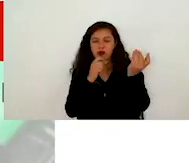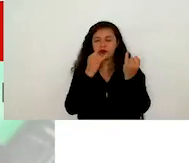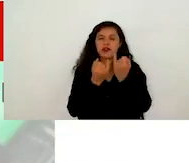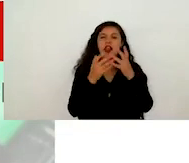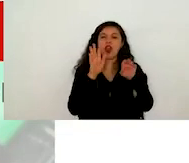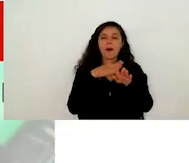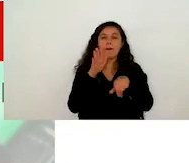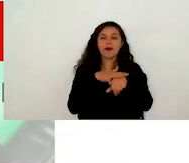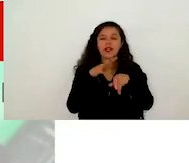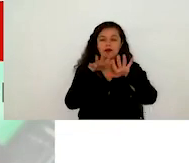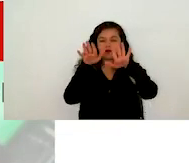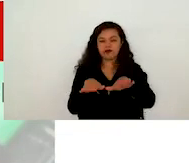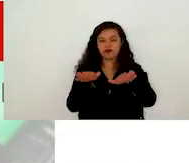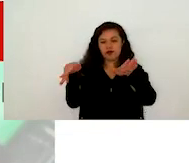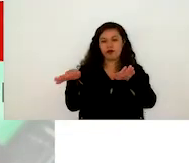pies